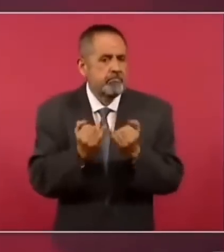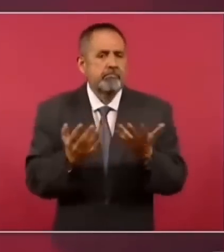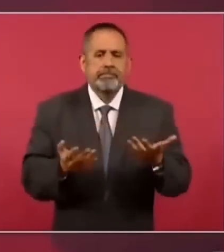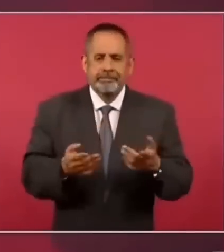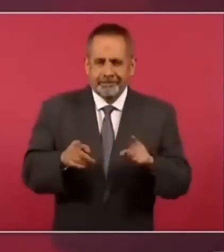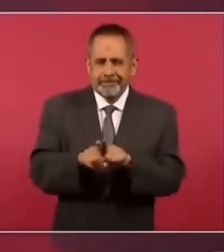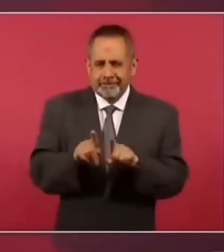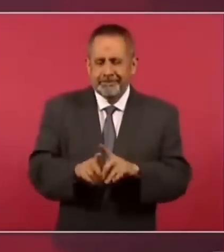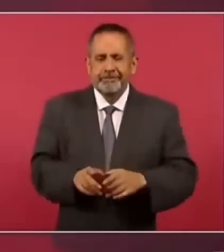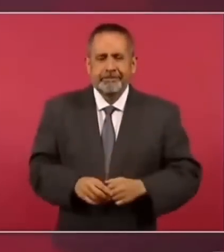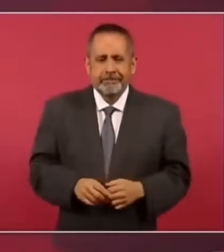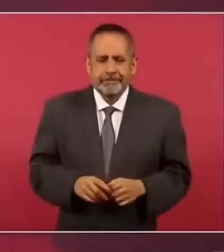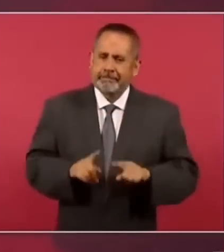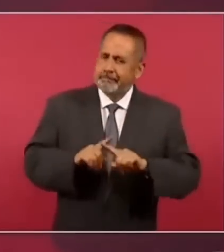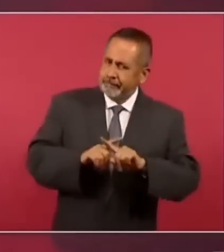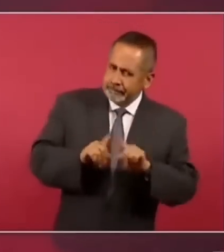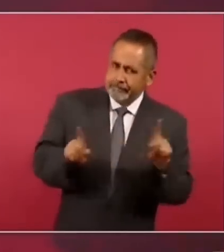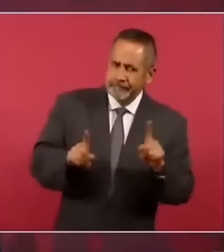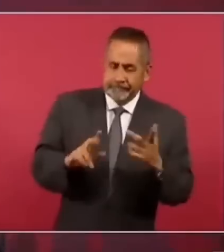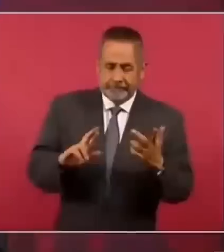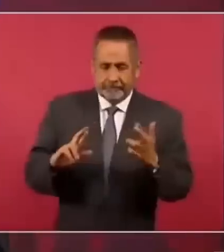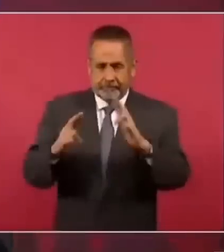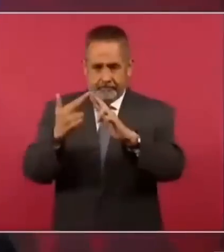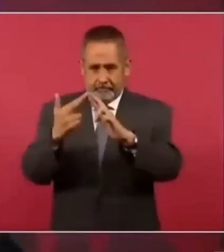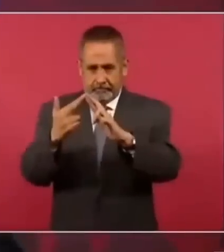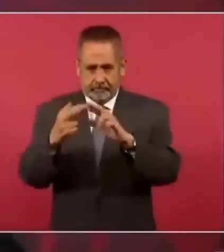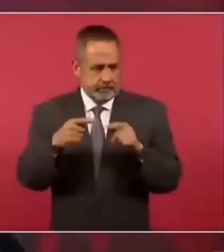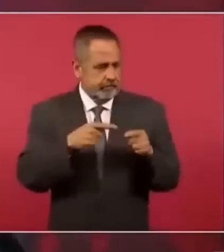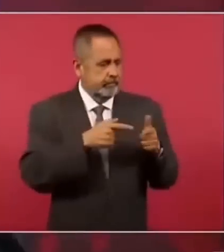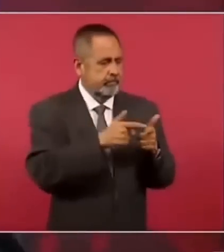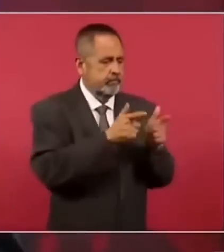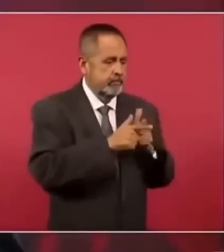son cosas distintas.